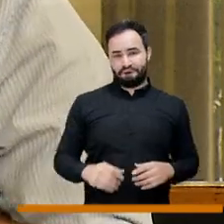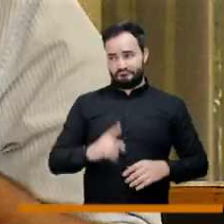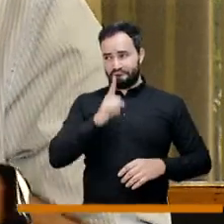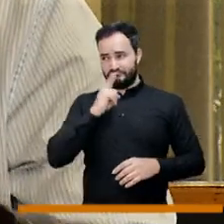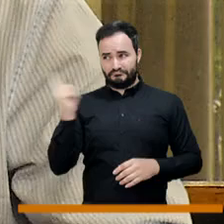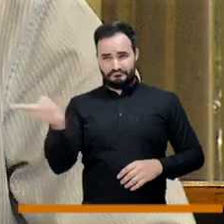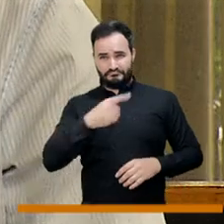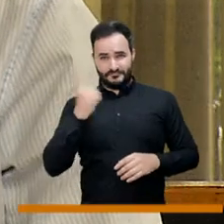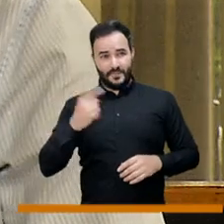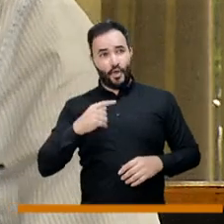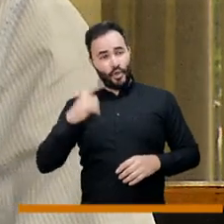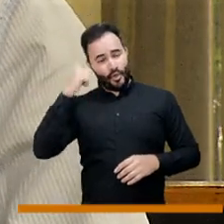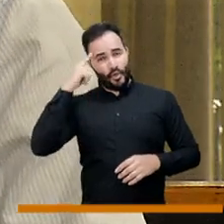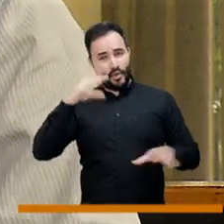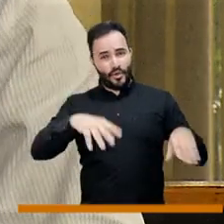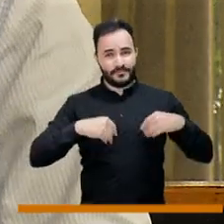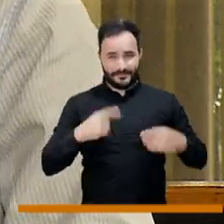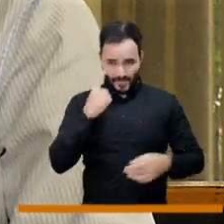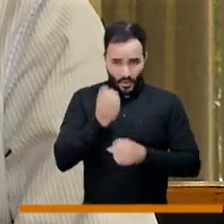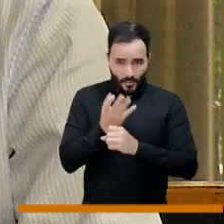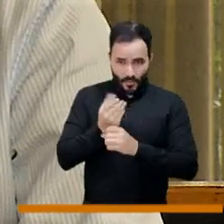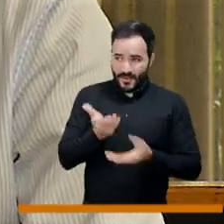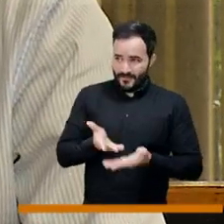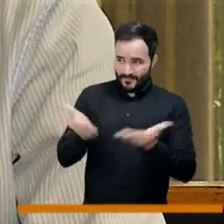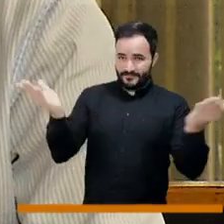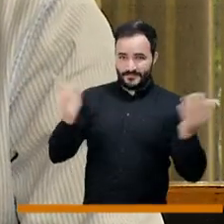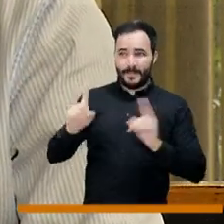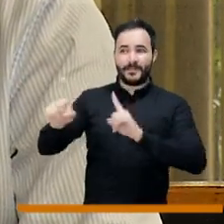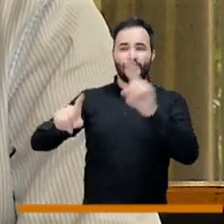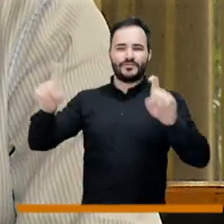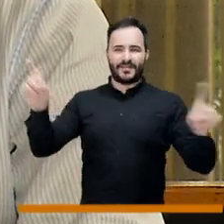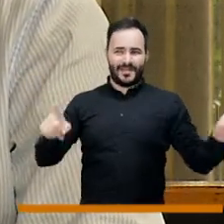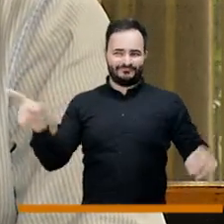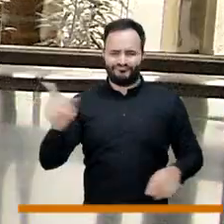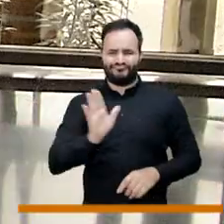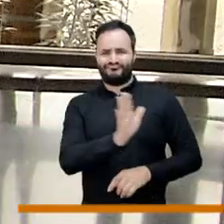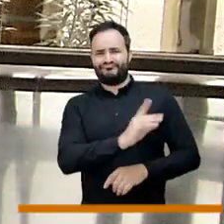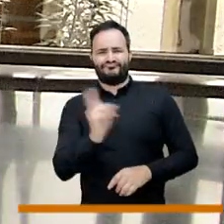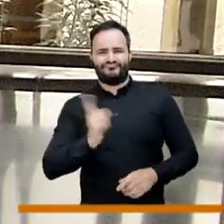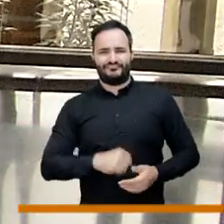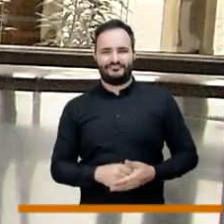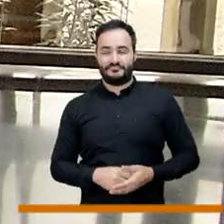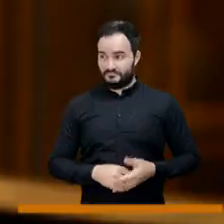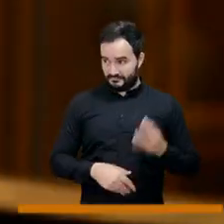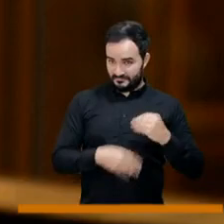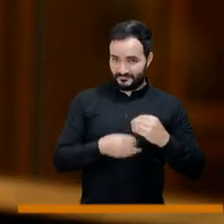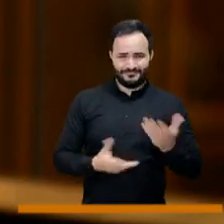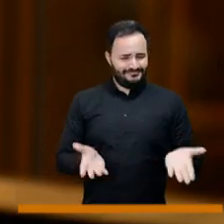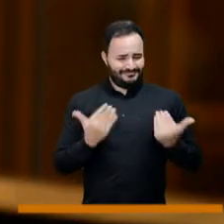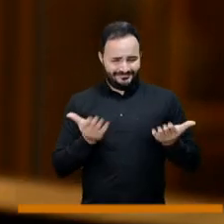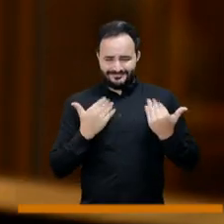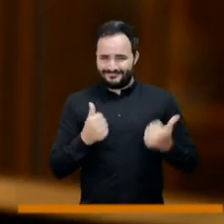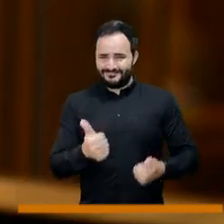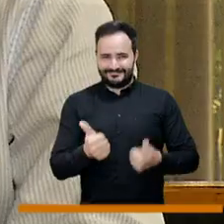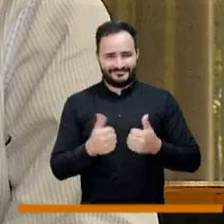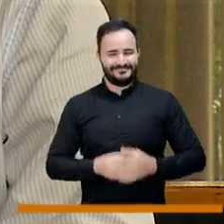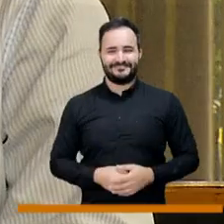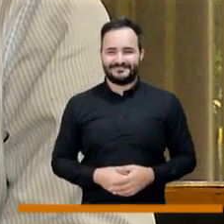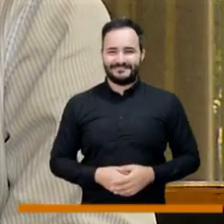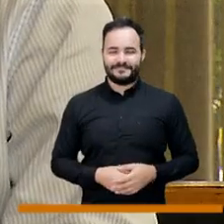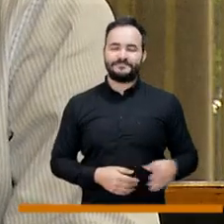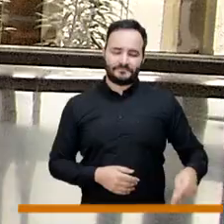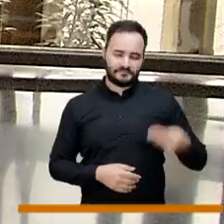cuento. Vaya a las comunas de Medellín y eso ni siquiera ha entrado ese cuento del alcalde ni de Petro. Muy bien. ¿Otra? Otra, todas las que sean